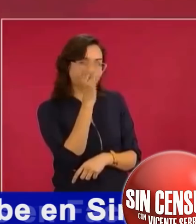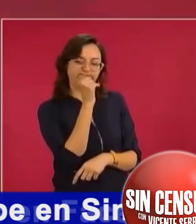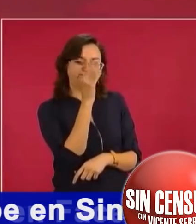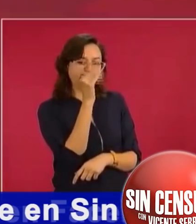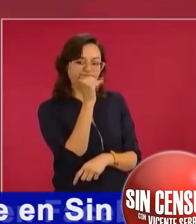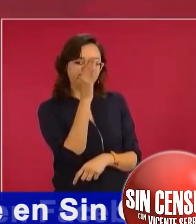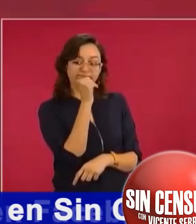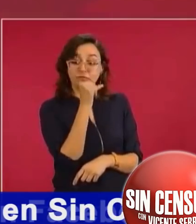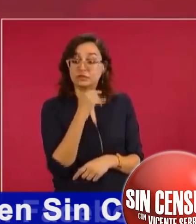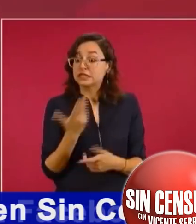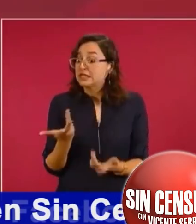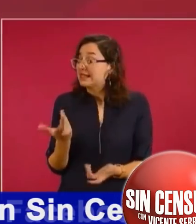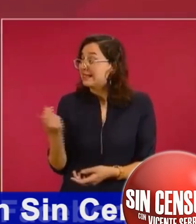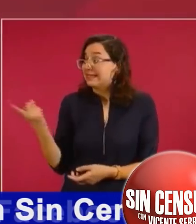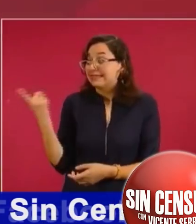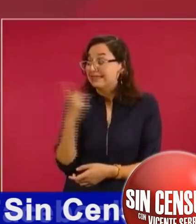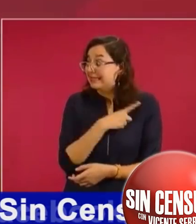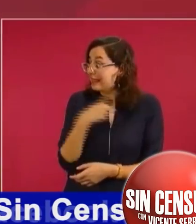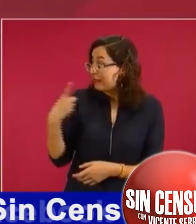Es que hay que hacerlo.